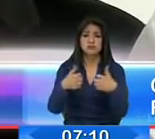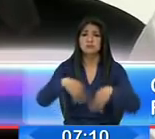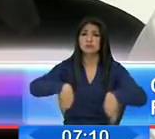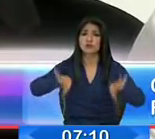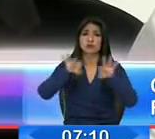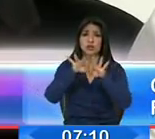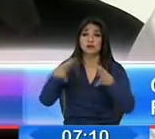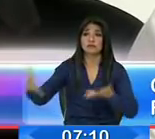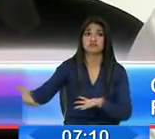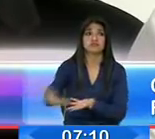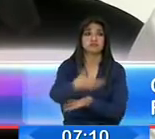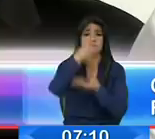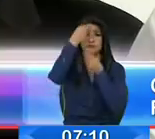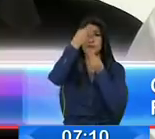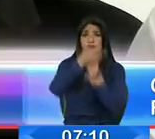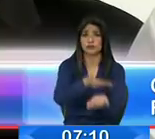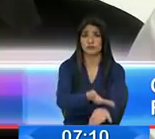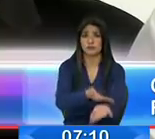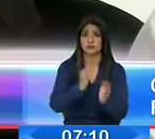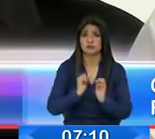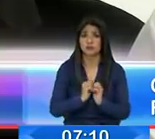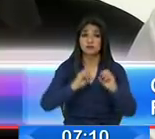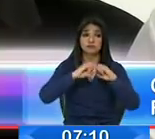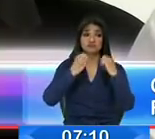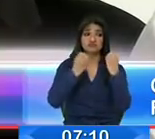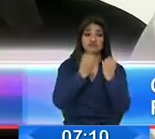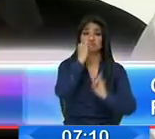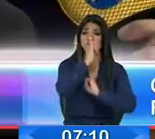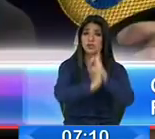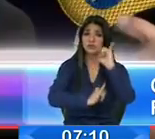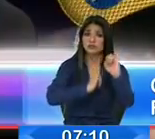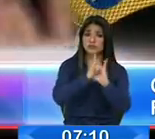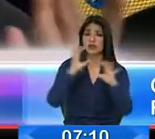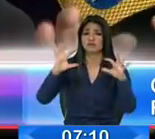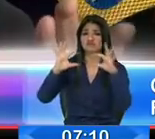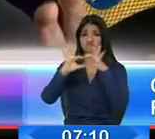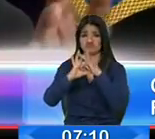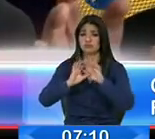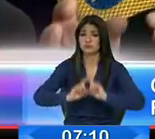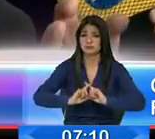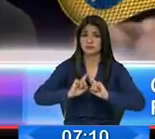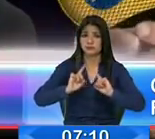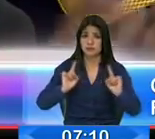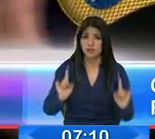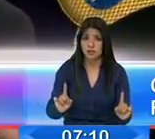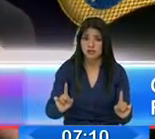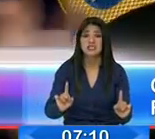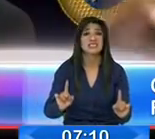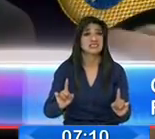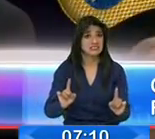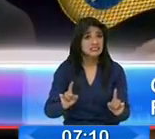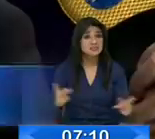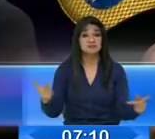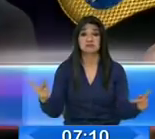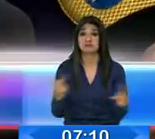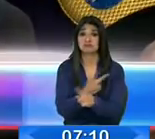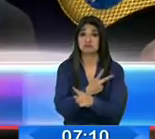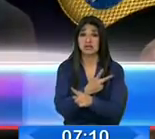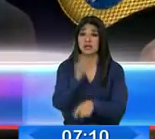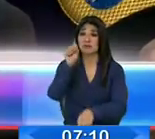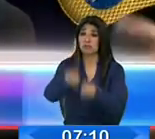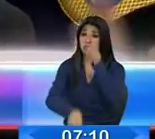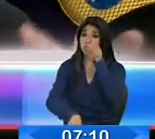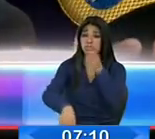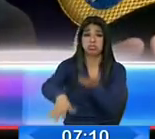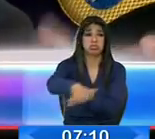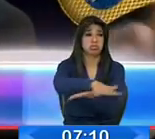levantar información, en acudir a organismos internacionales. Hechos de violencia que efectivamente, si nos ponemos